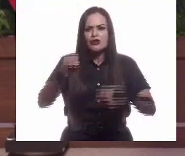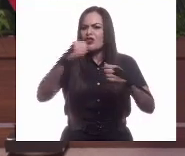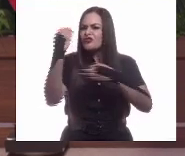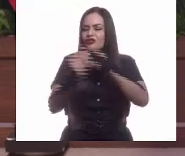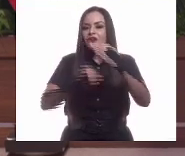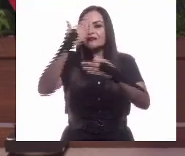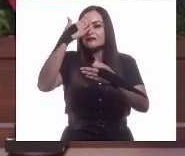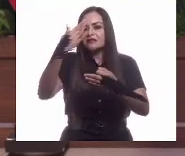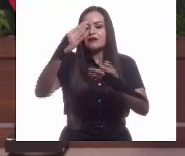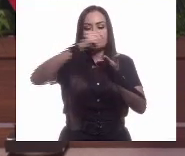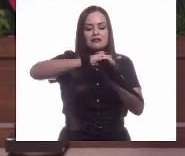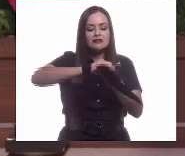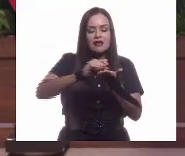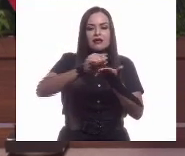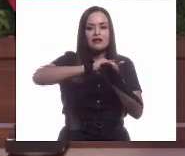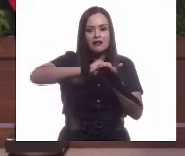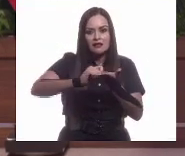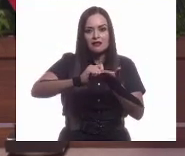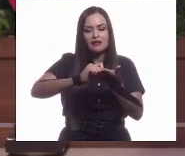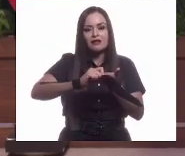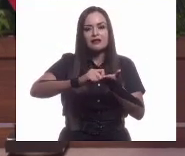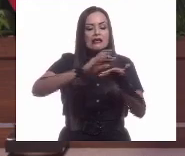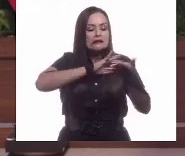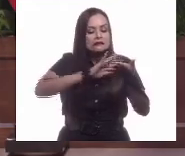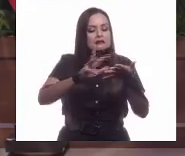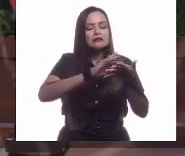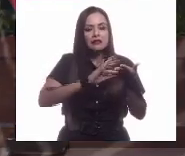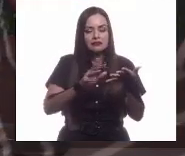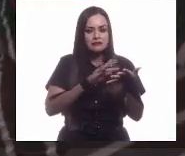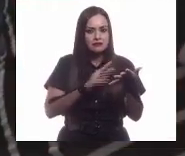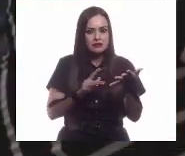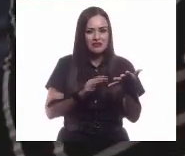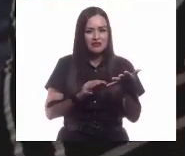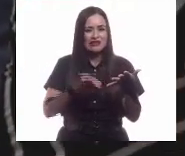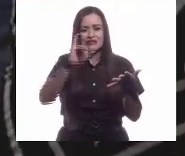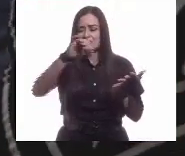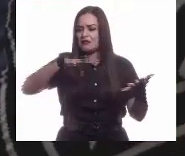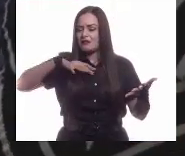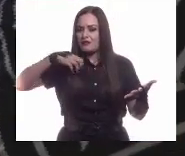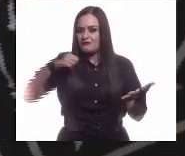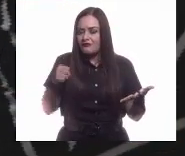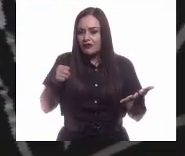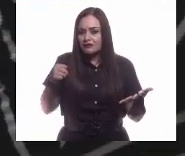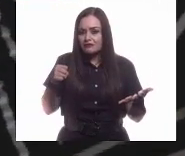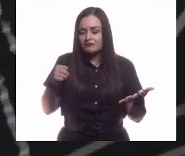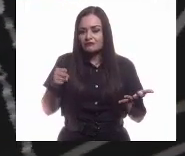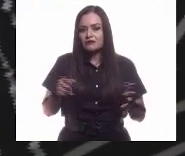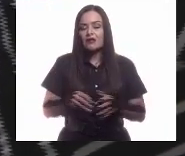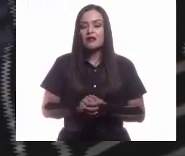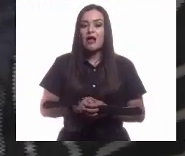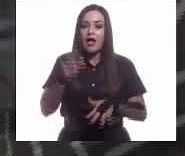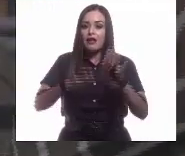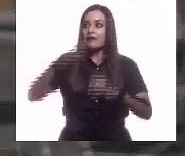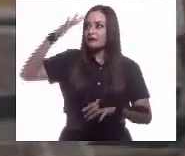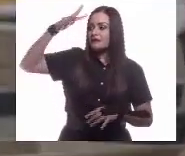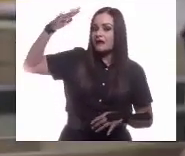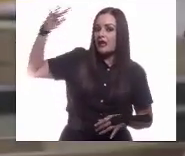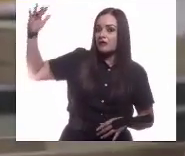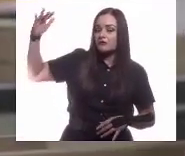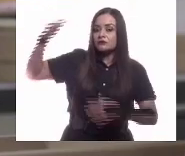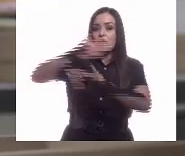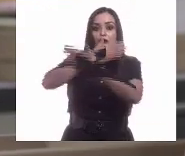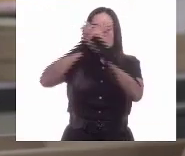escribir. Mención especial merece el esfuerzo realizado para educar a los adultos. Hemos alfabetizado